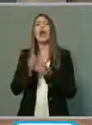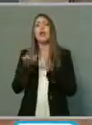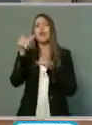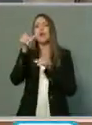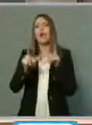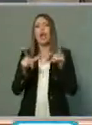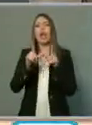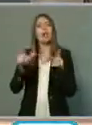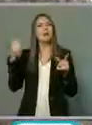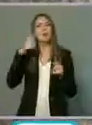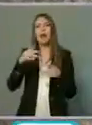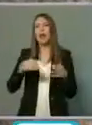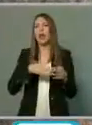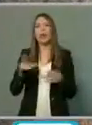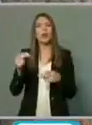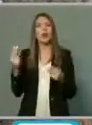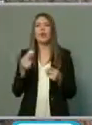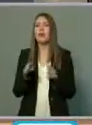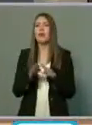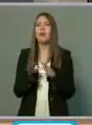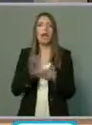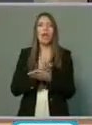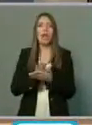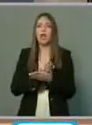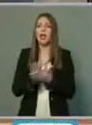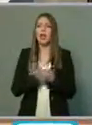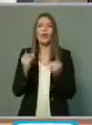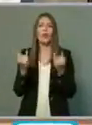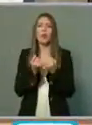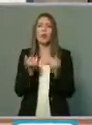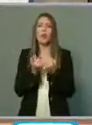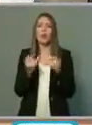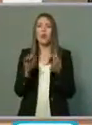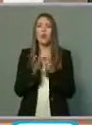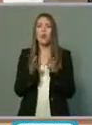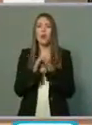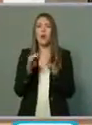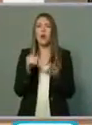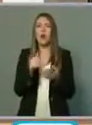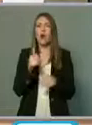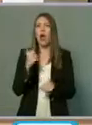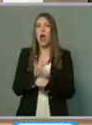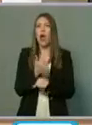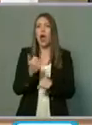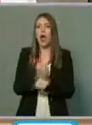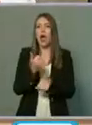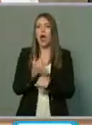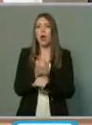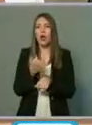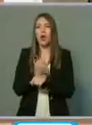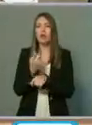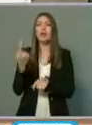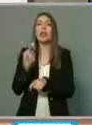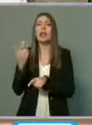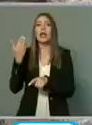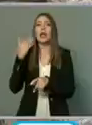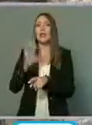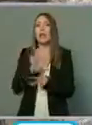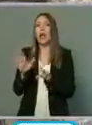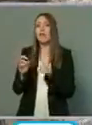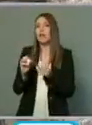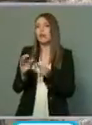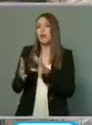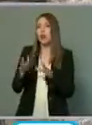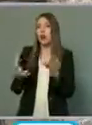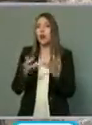cocinar. Esa no hay que darle ninguna Es cocción. como el arroz que compramos en paquete así grande o el que ya viene precocido. Es correcto, así es, Pame. Sí,